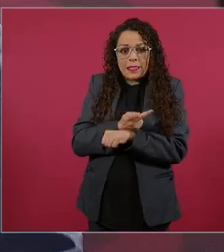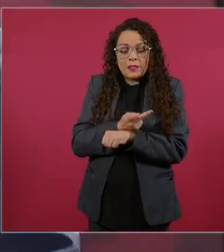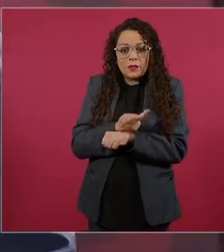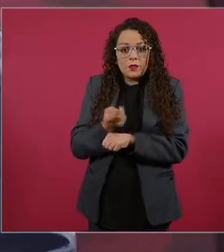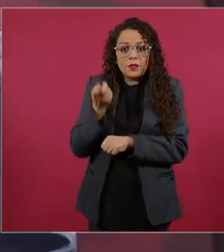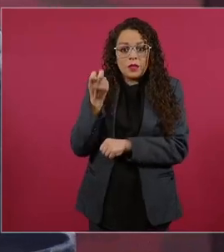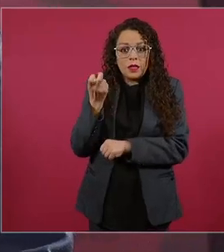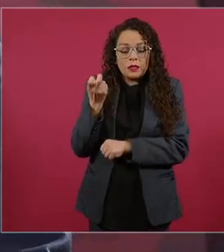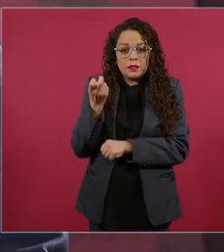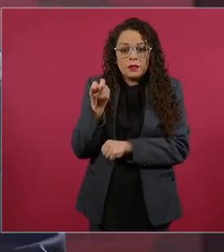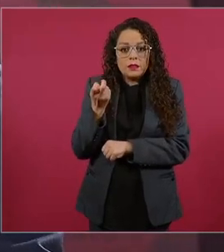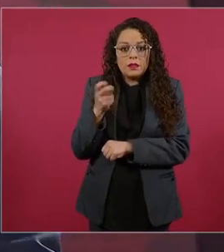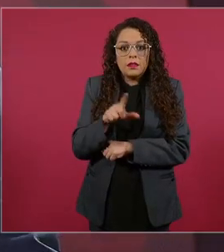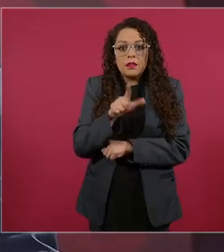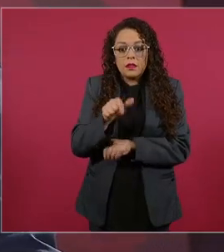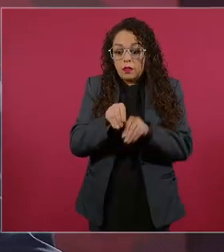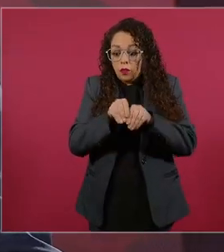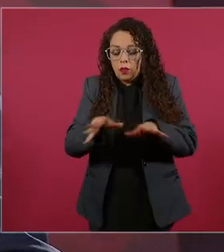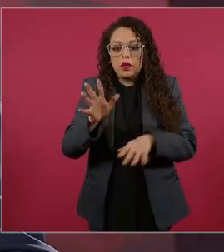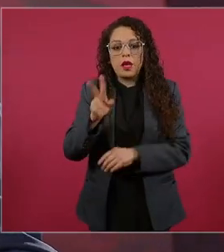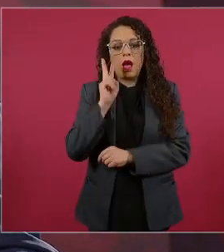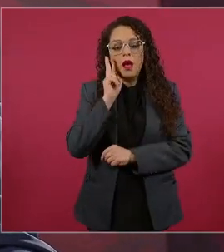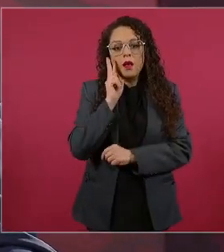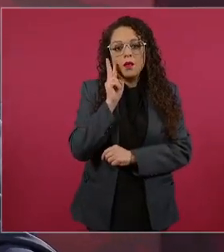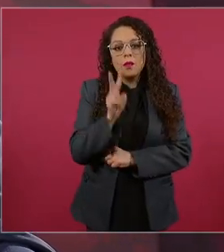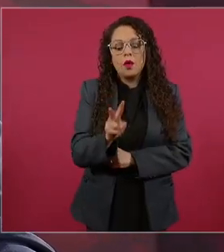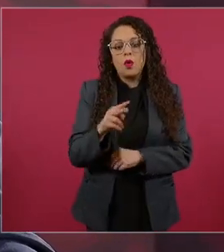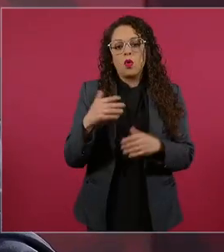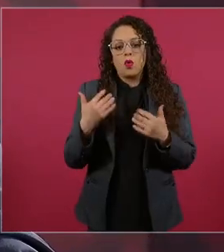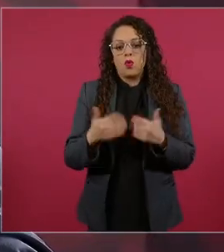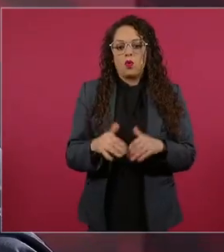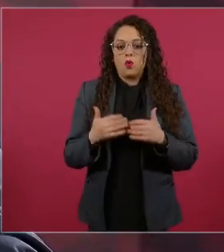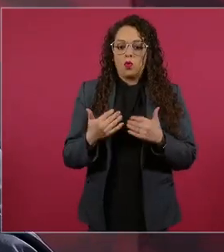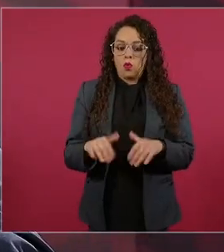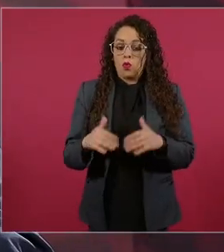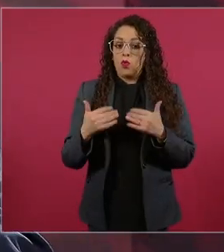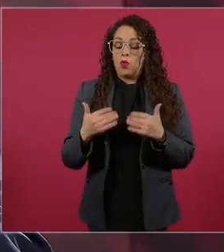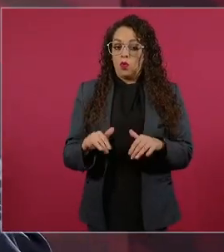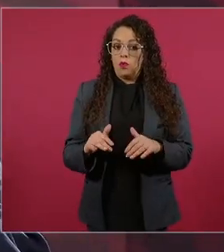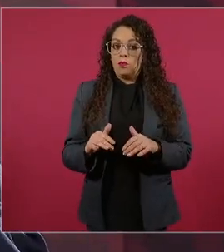y ya vimos de que había